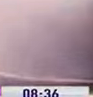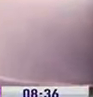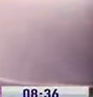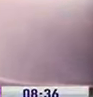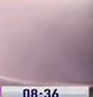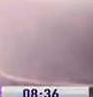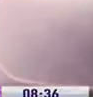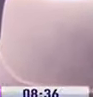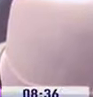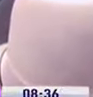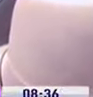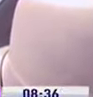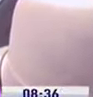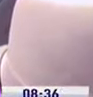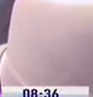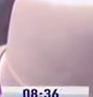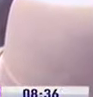La bandera del AUCA.